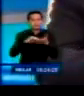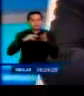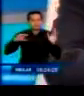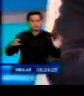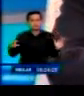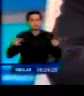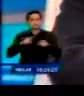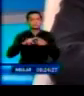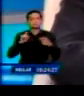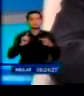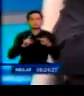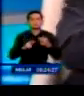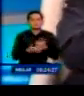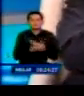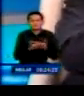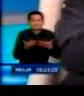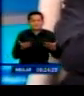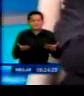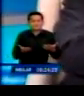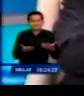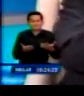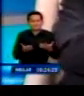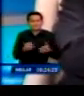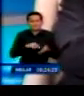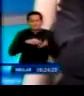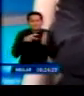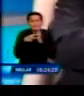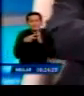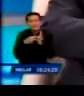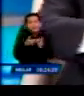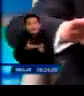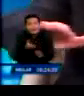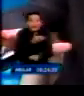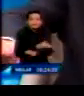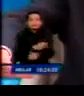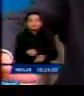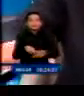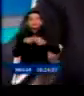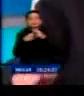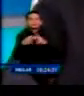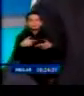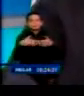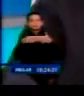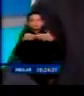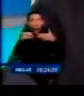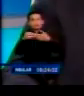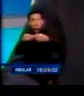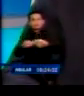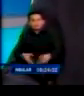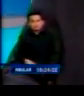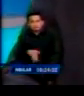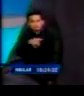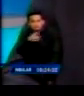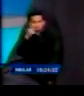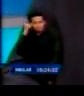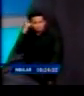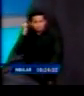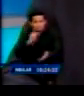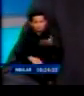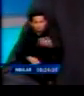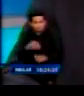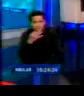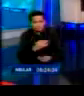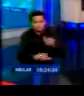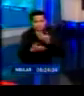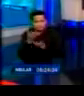electrónica y que esto sería un paso previo a una salida de la dolarización. ¿Qué tiene que indicarnos el